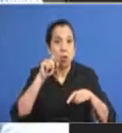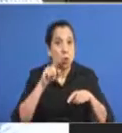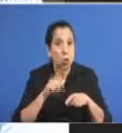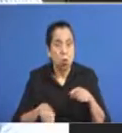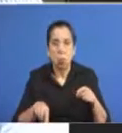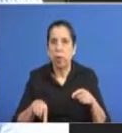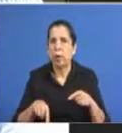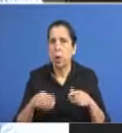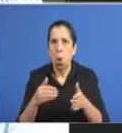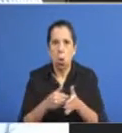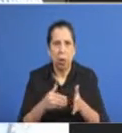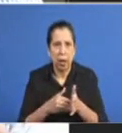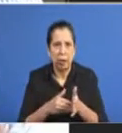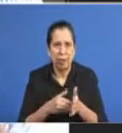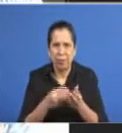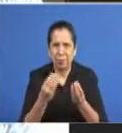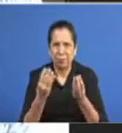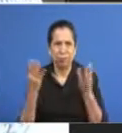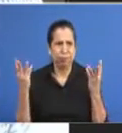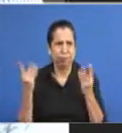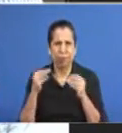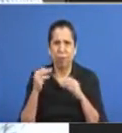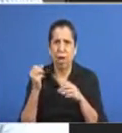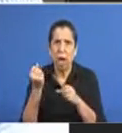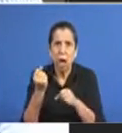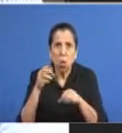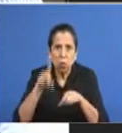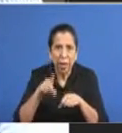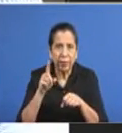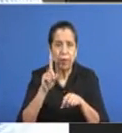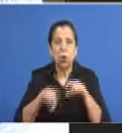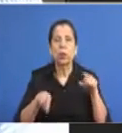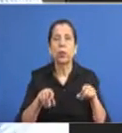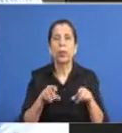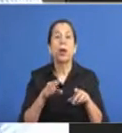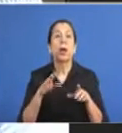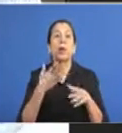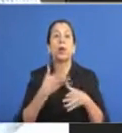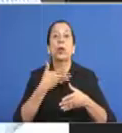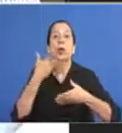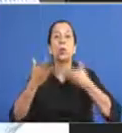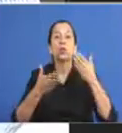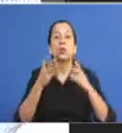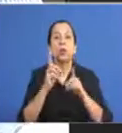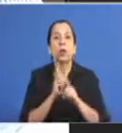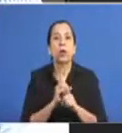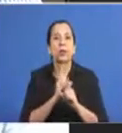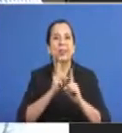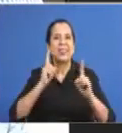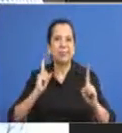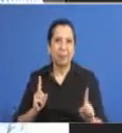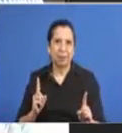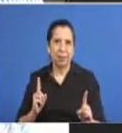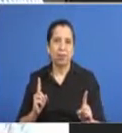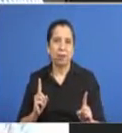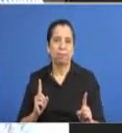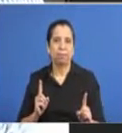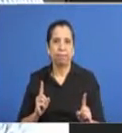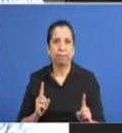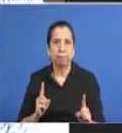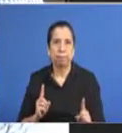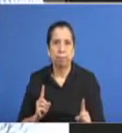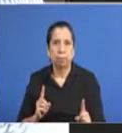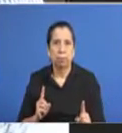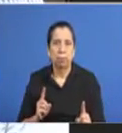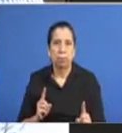volver a dar. ¿Por qué? Porque están infringiendo el distanciamiento, las normas que se han establecido por el distanciamiento. Las